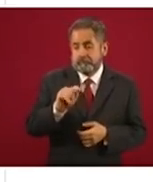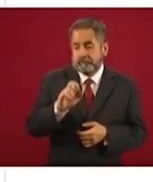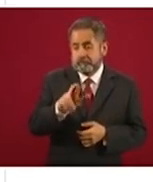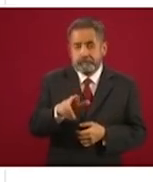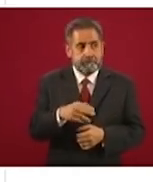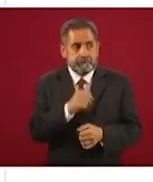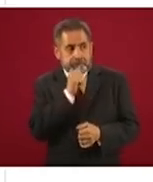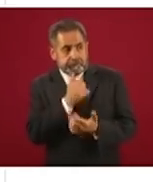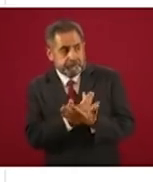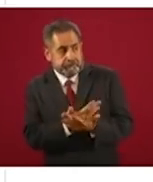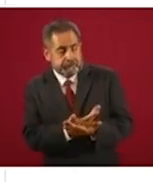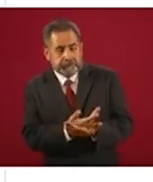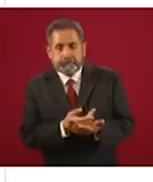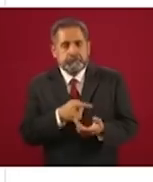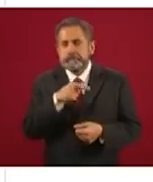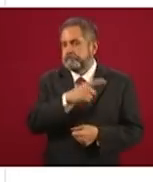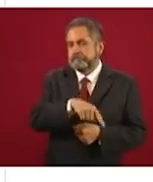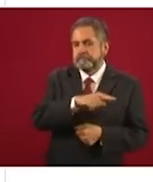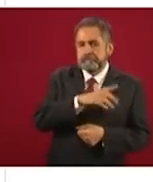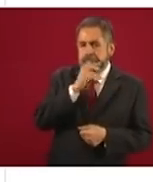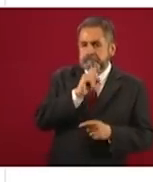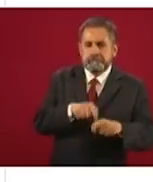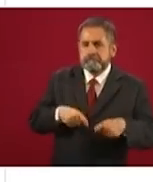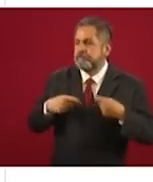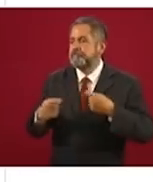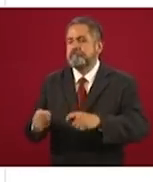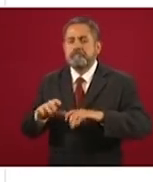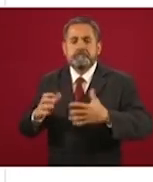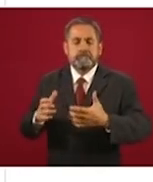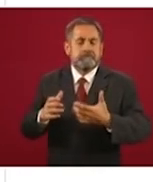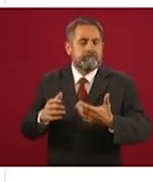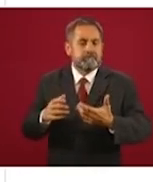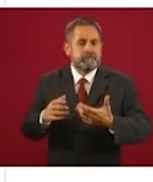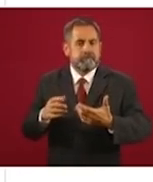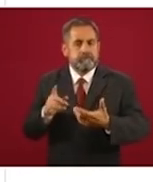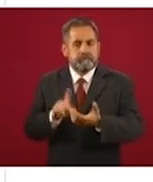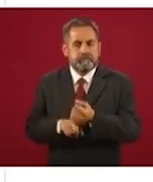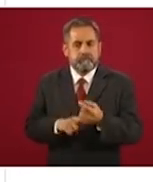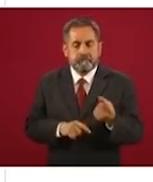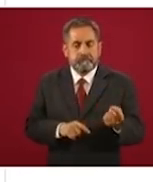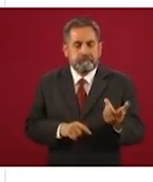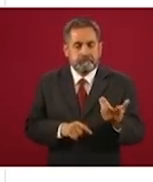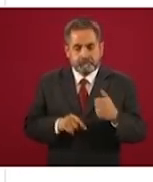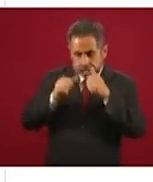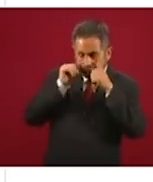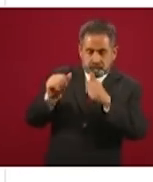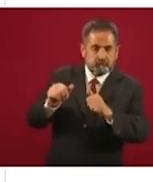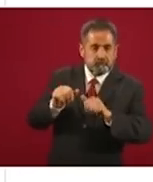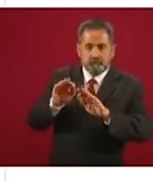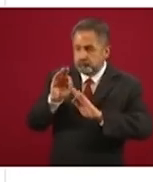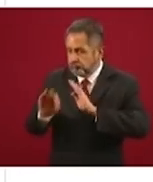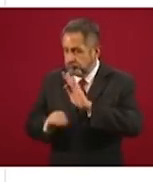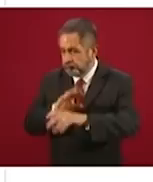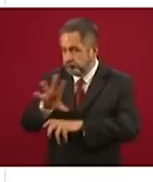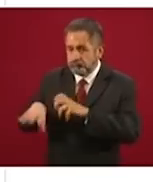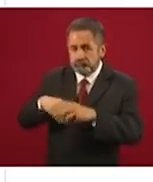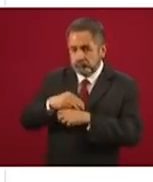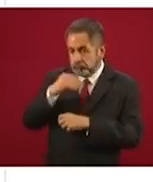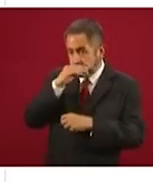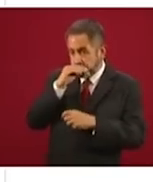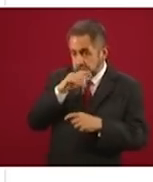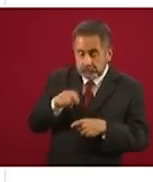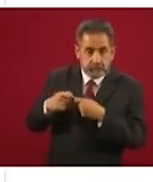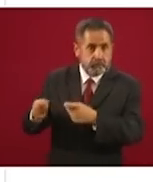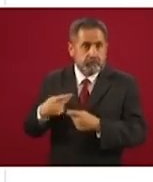ahora y por lo tanto no podrían garantizar la atención médica y los medicamentos gratuitos a